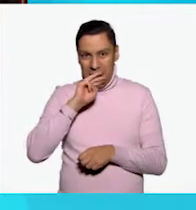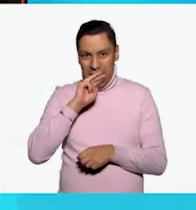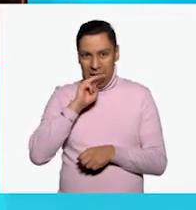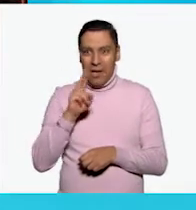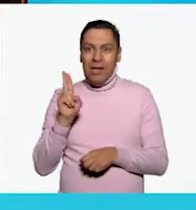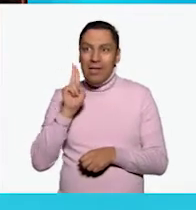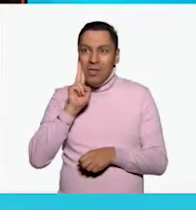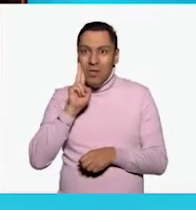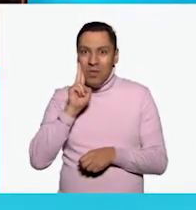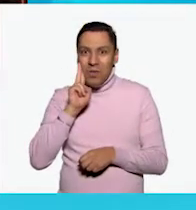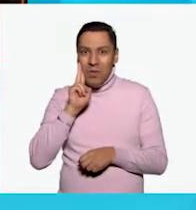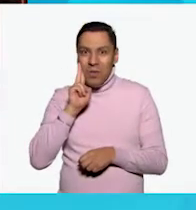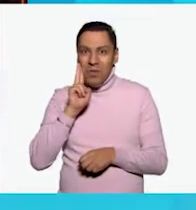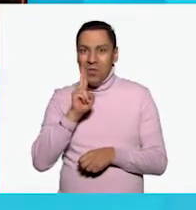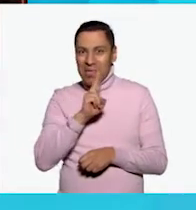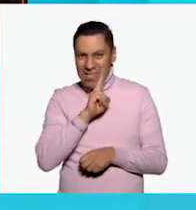noticia.